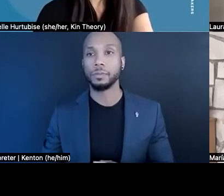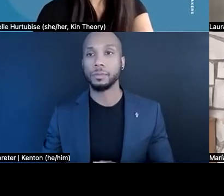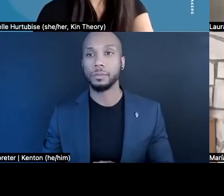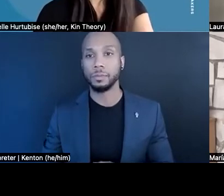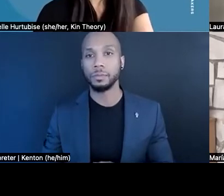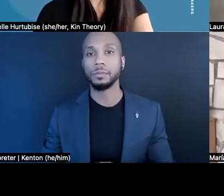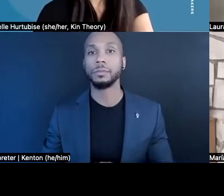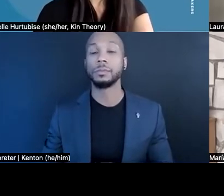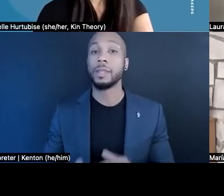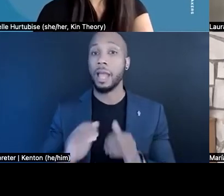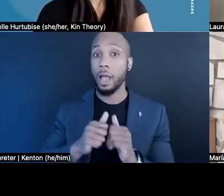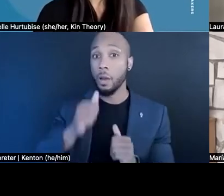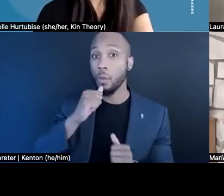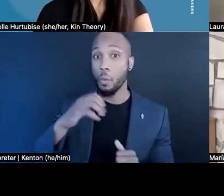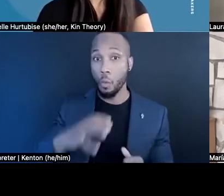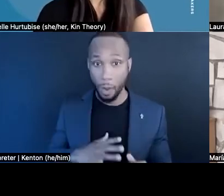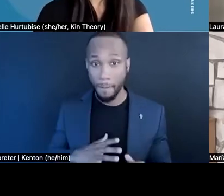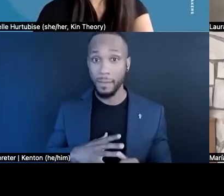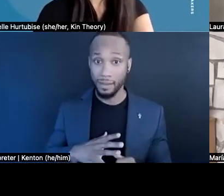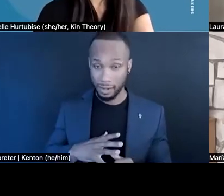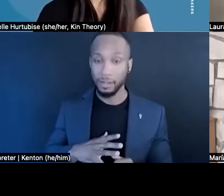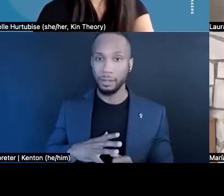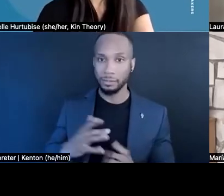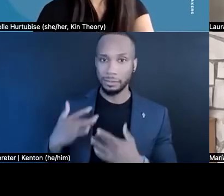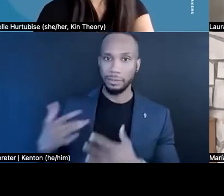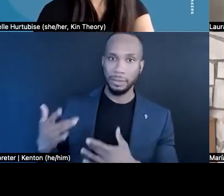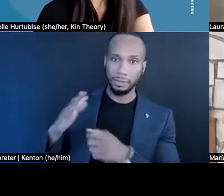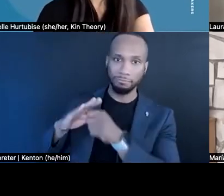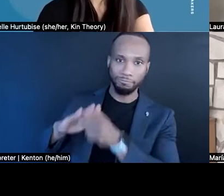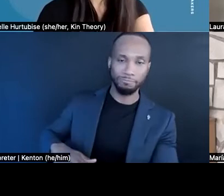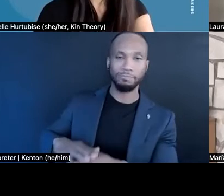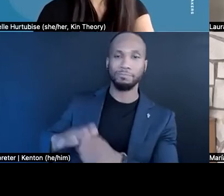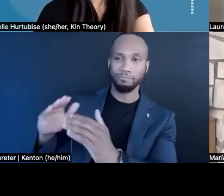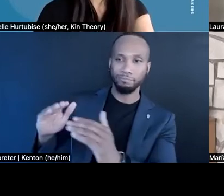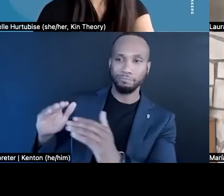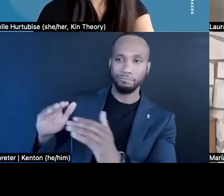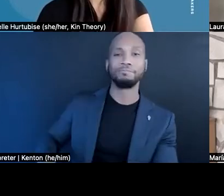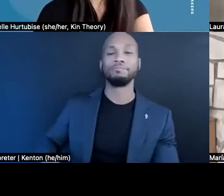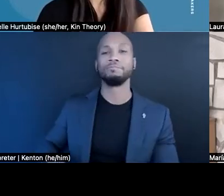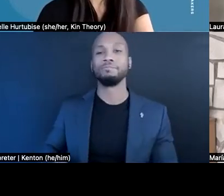a las mujeres se nos ha reprimido y se nos ha